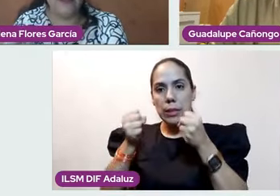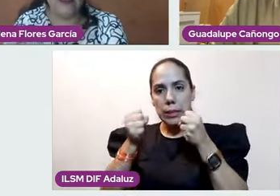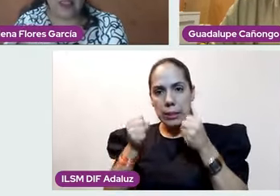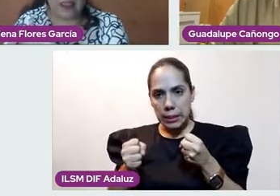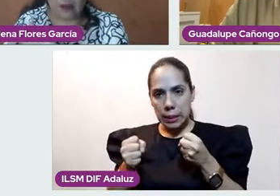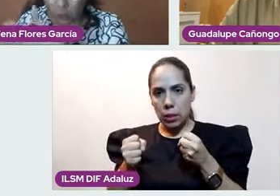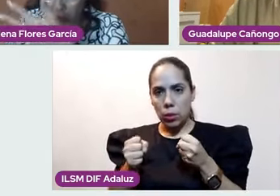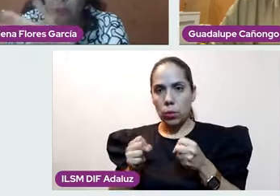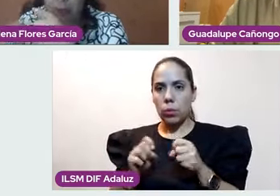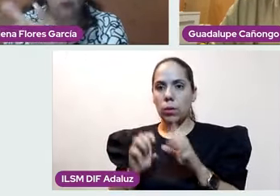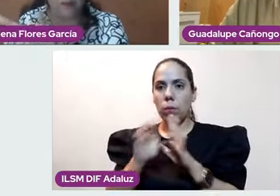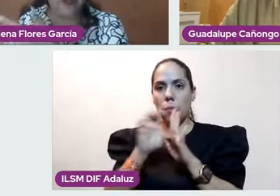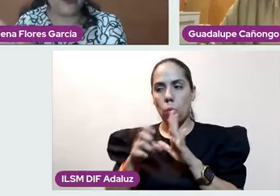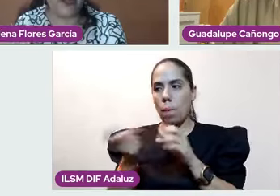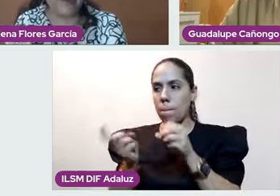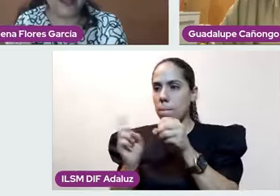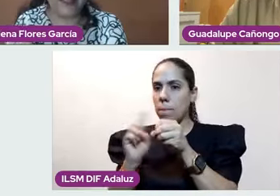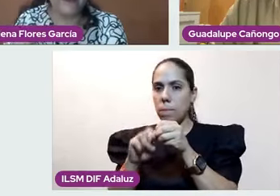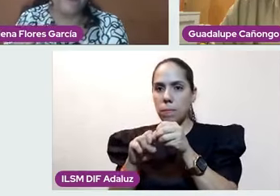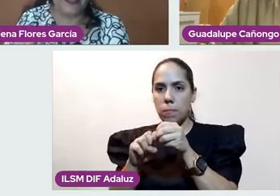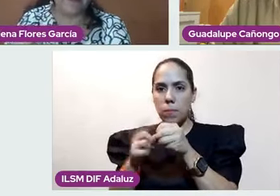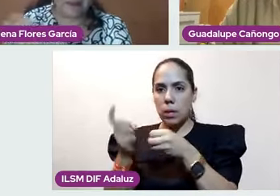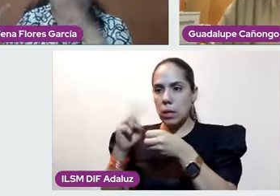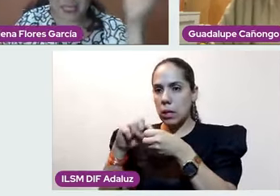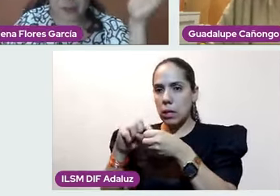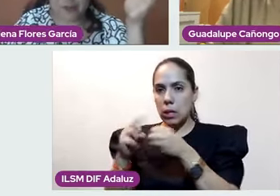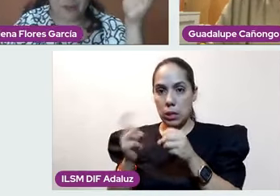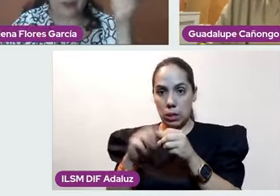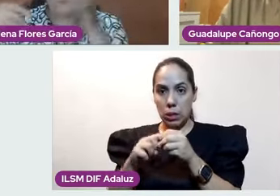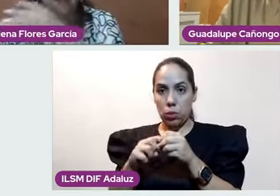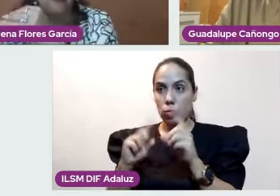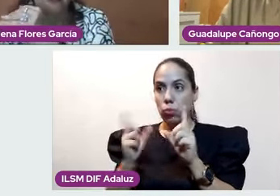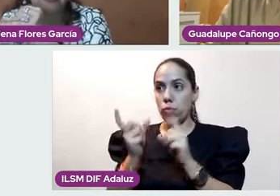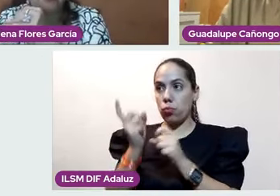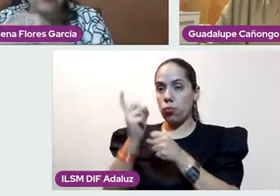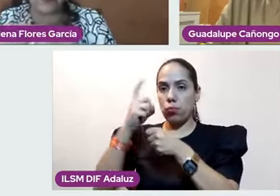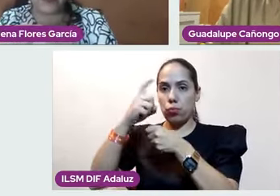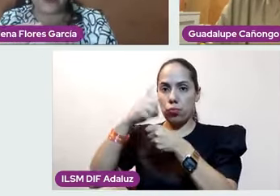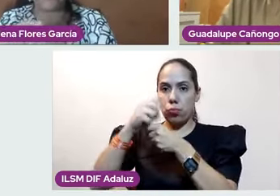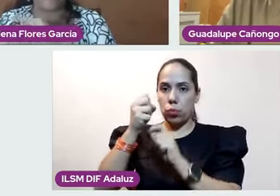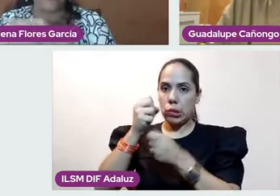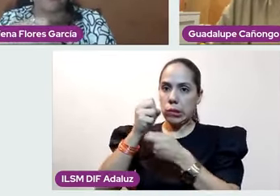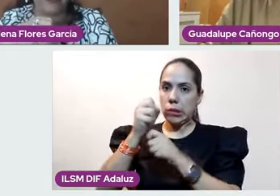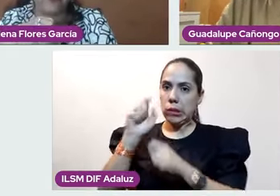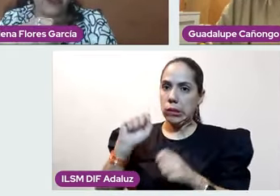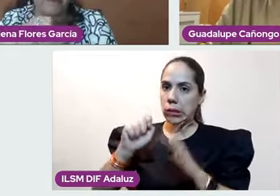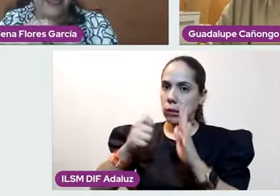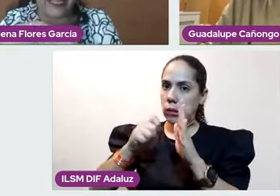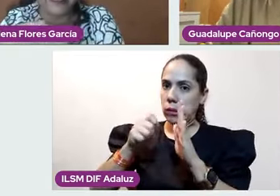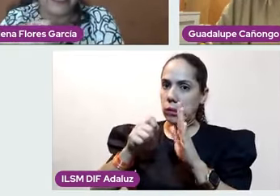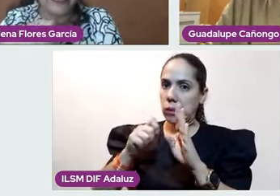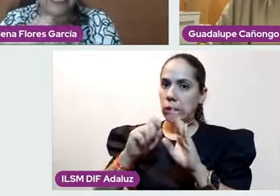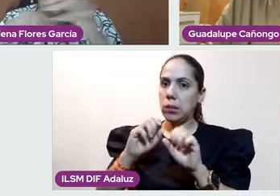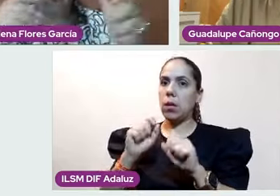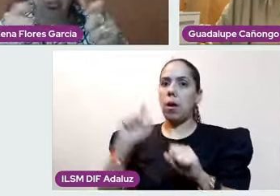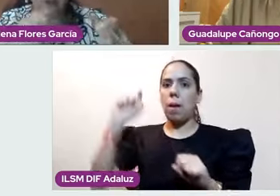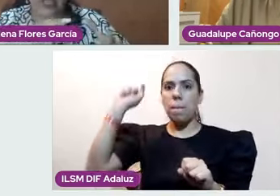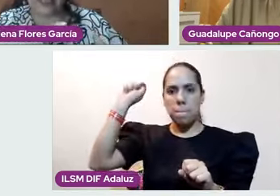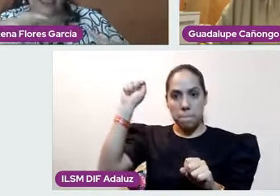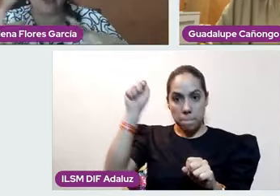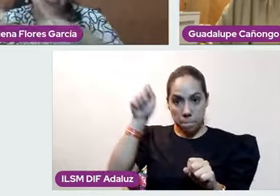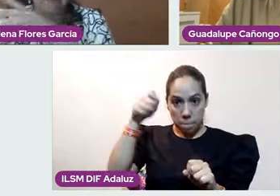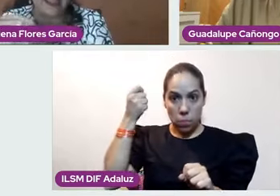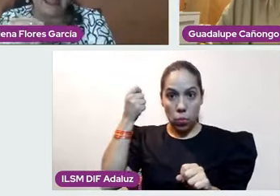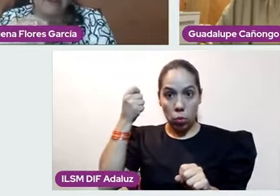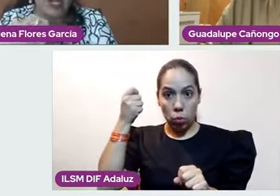trabajo. Lo digo a título personal, ¿verdad? A mí me abrieron mi Facebook apenas, ¿no? Hace 2 años que tengo Facebook apenas y tuvieron